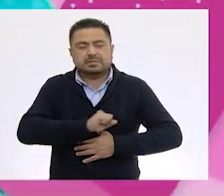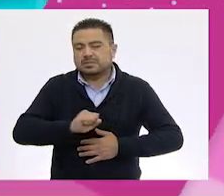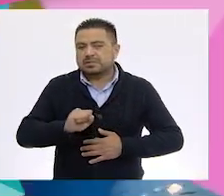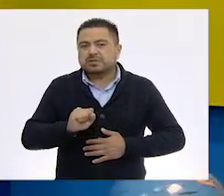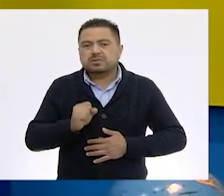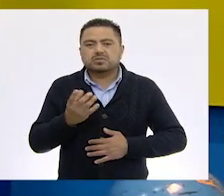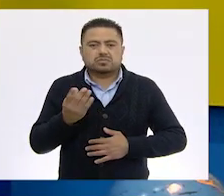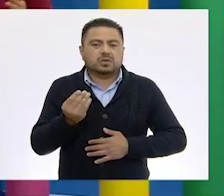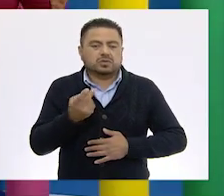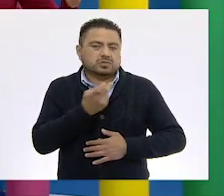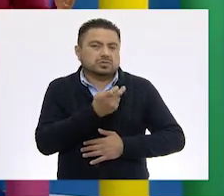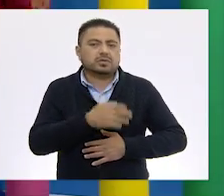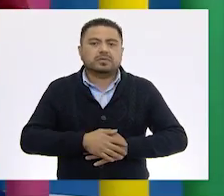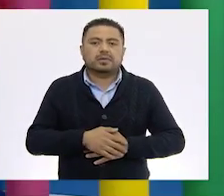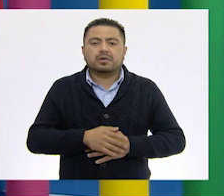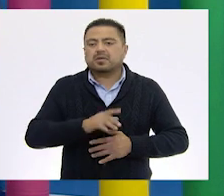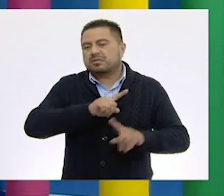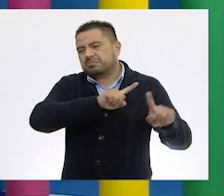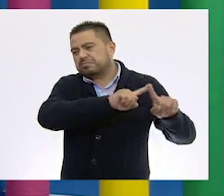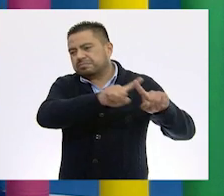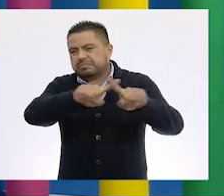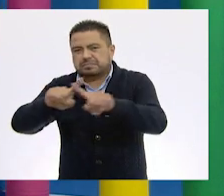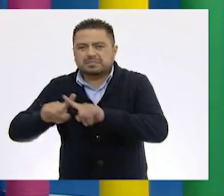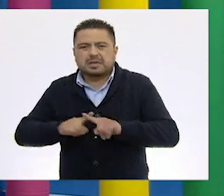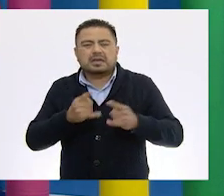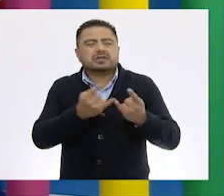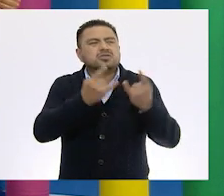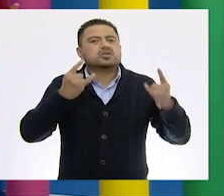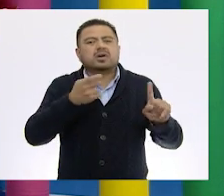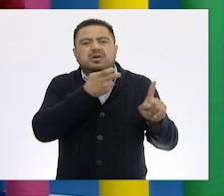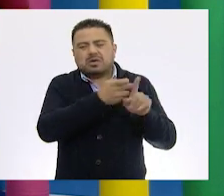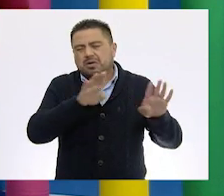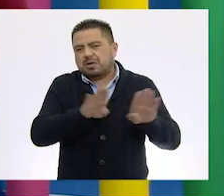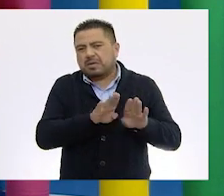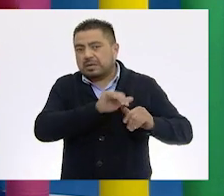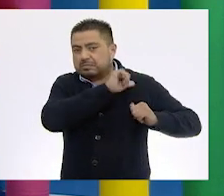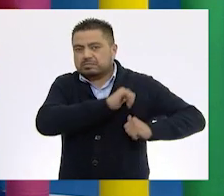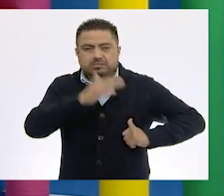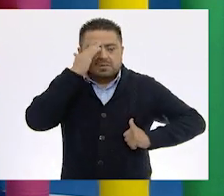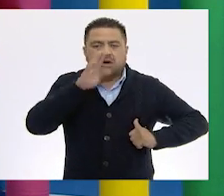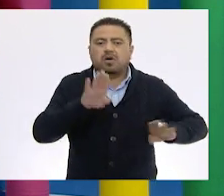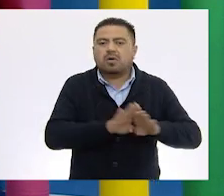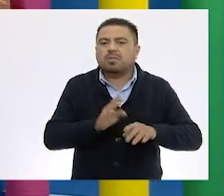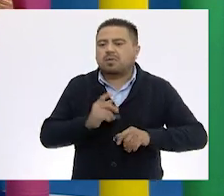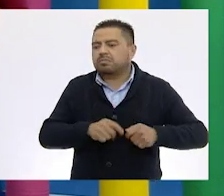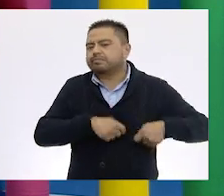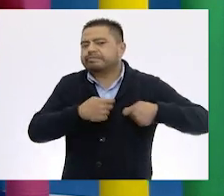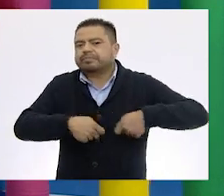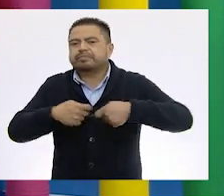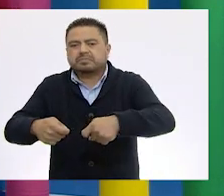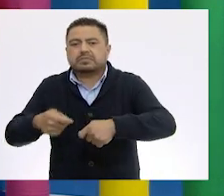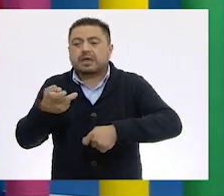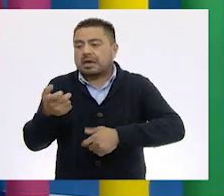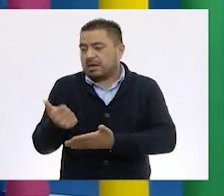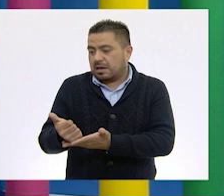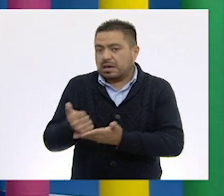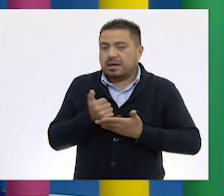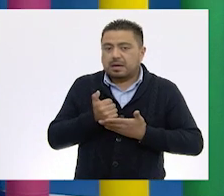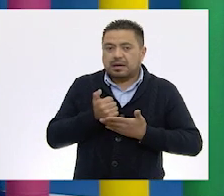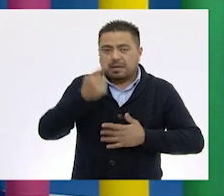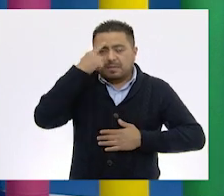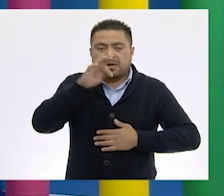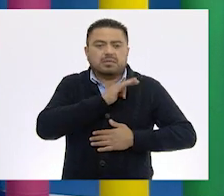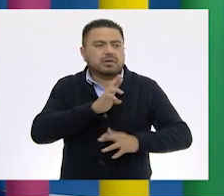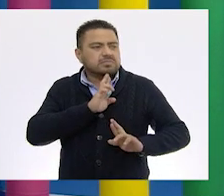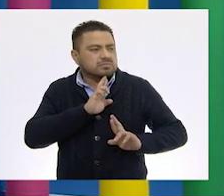los códices. Todos estos tipos de fuentes históricas, tanto primarias como secundarias, nos van a ayudar para poder